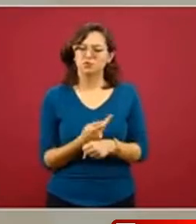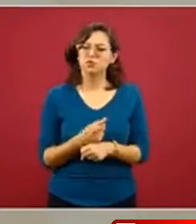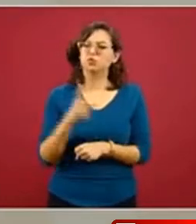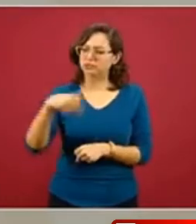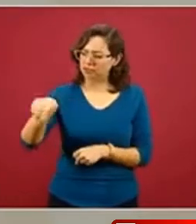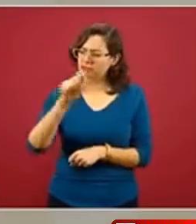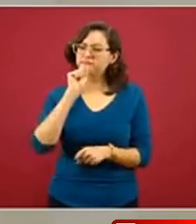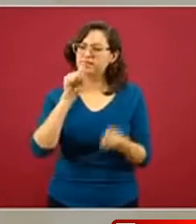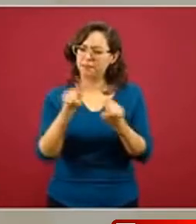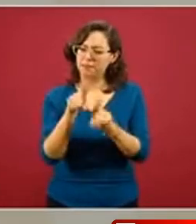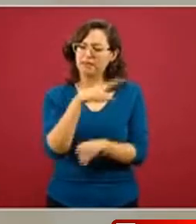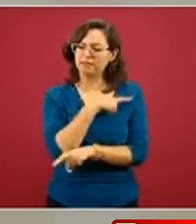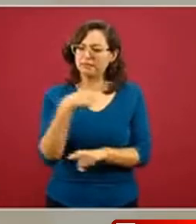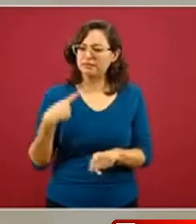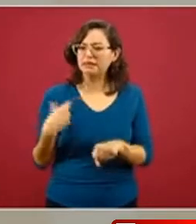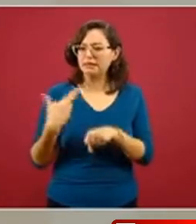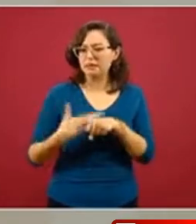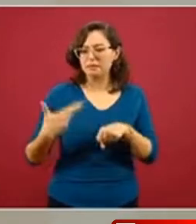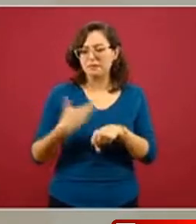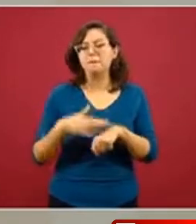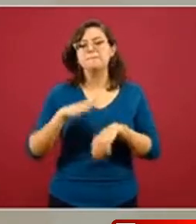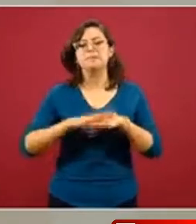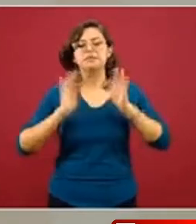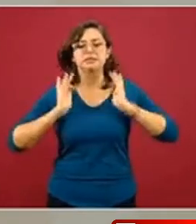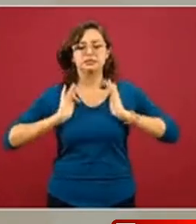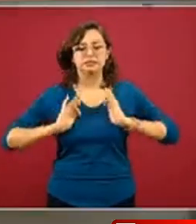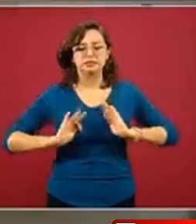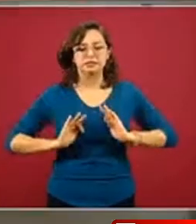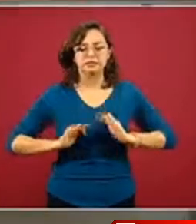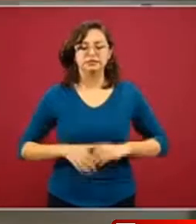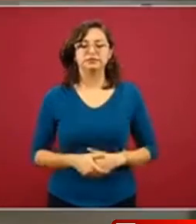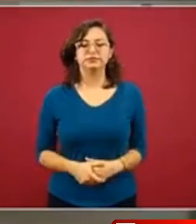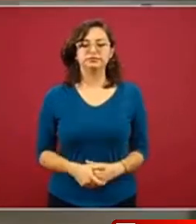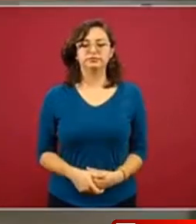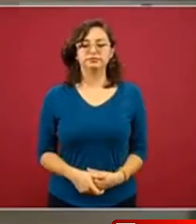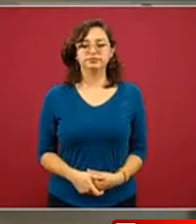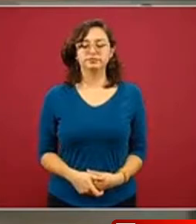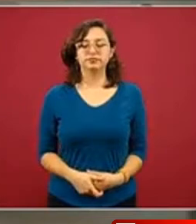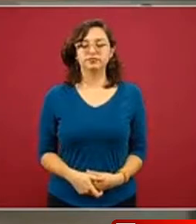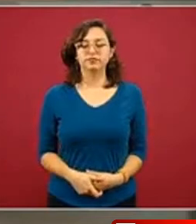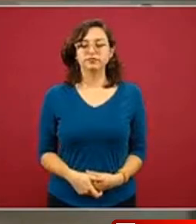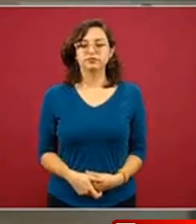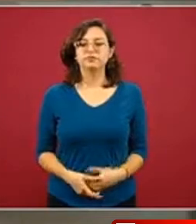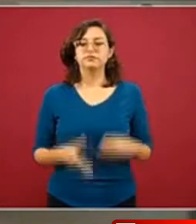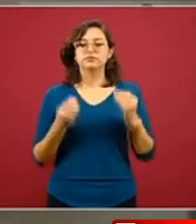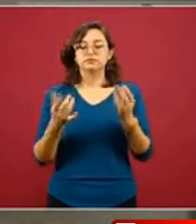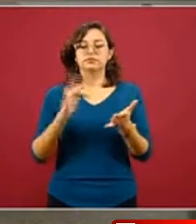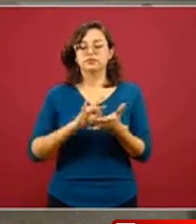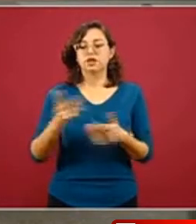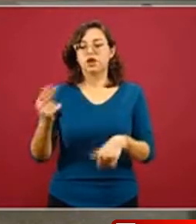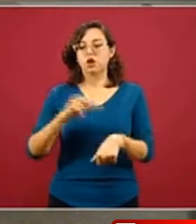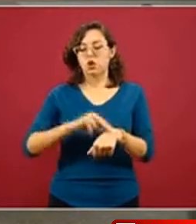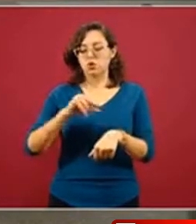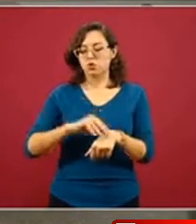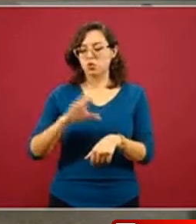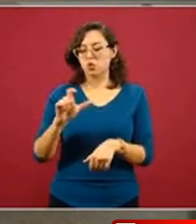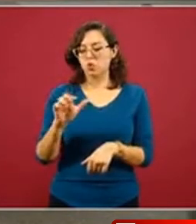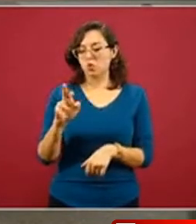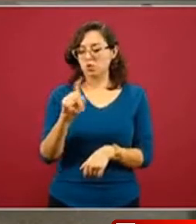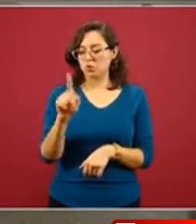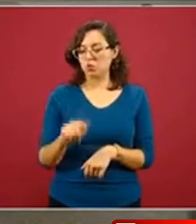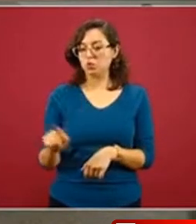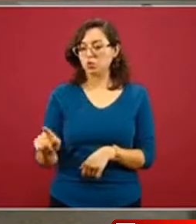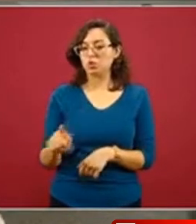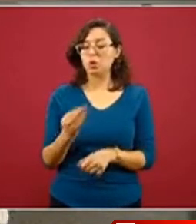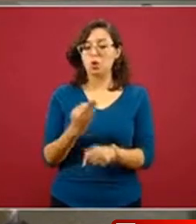sus simulacros familiares y se van a sentir mucho más tranquilos. Muchas gracias, doctor Cruz Vega, y quisiera aprovechar la ocasión de lo que